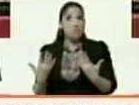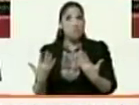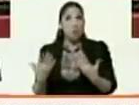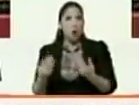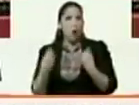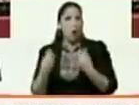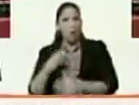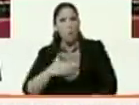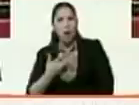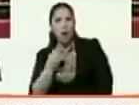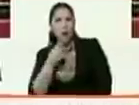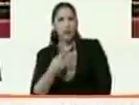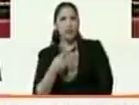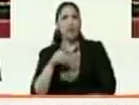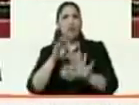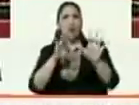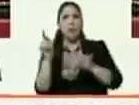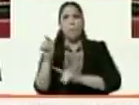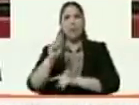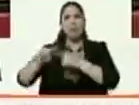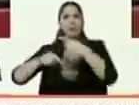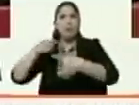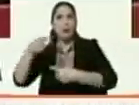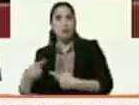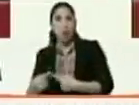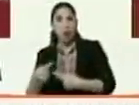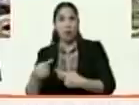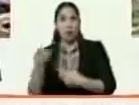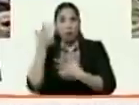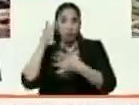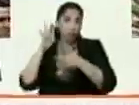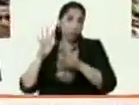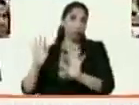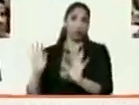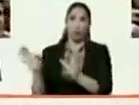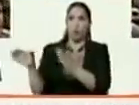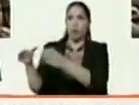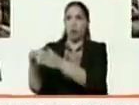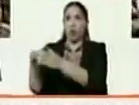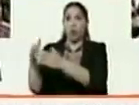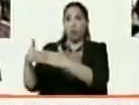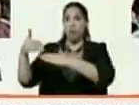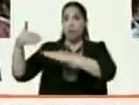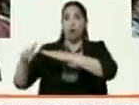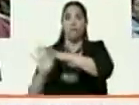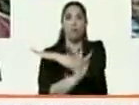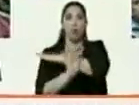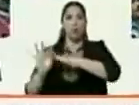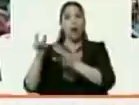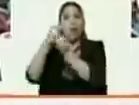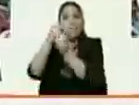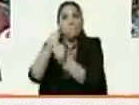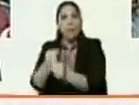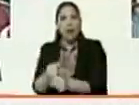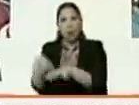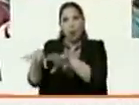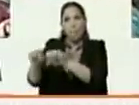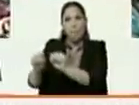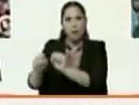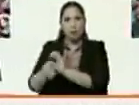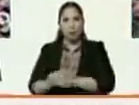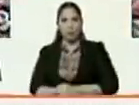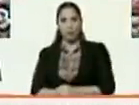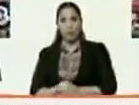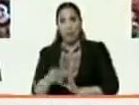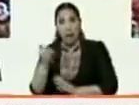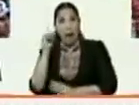decir que estamos 9 meses después? Aquellos que estuvieron del lado de la frontera esperando la invasión. Ahí